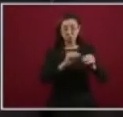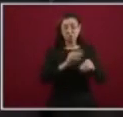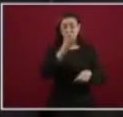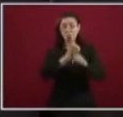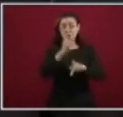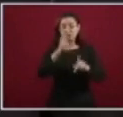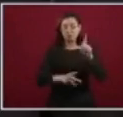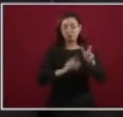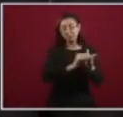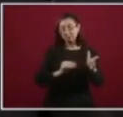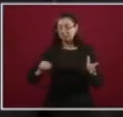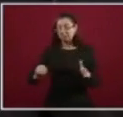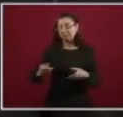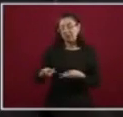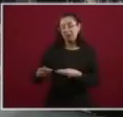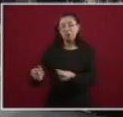Esa es la economía moral.